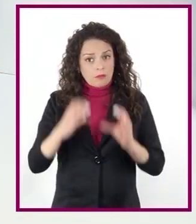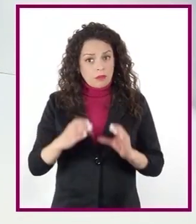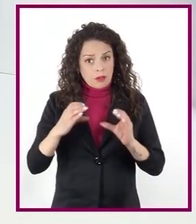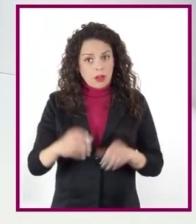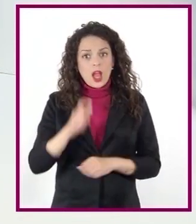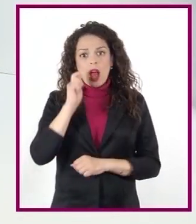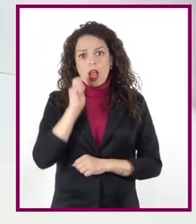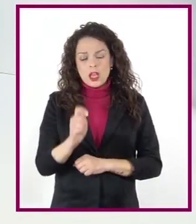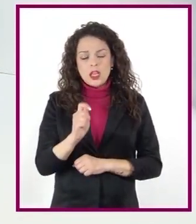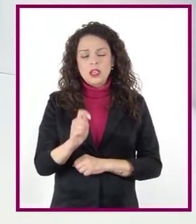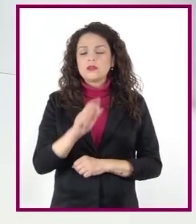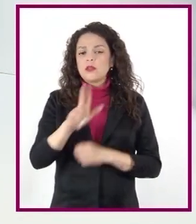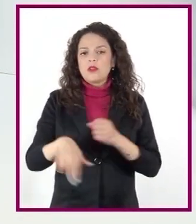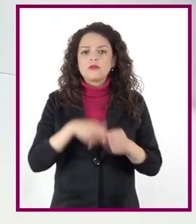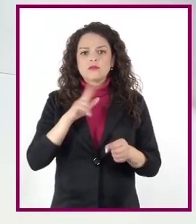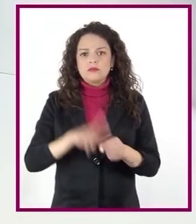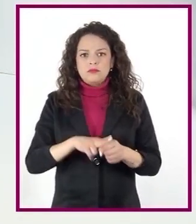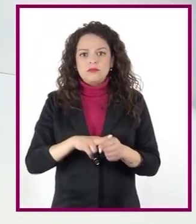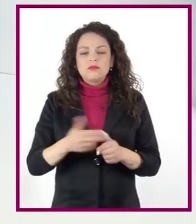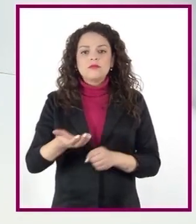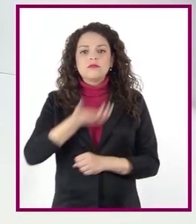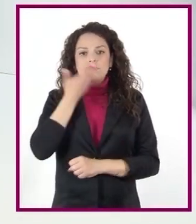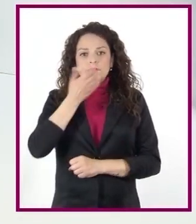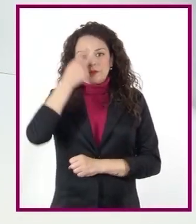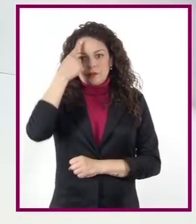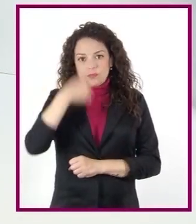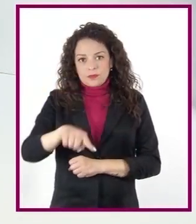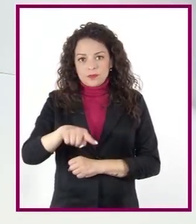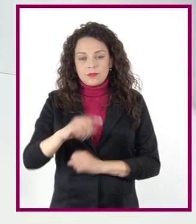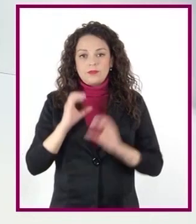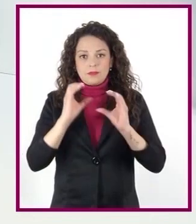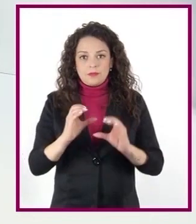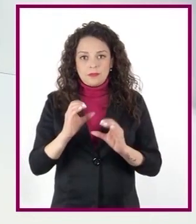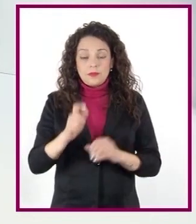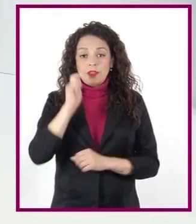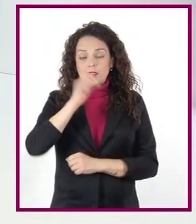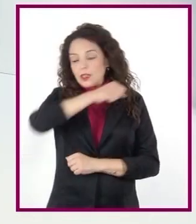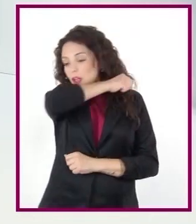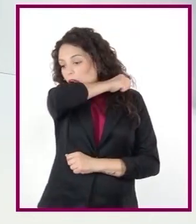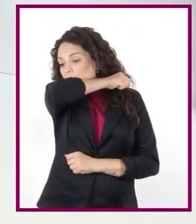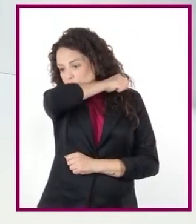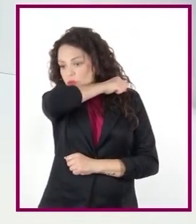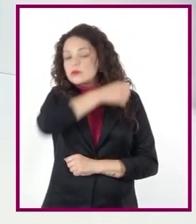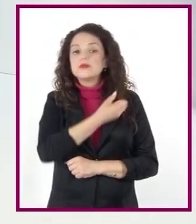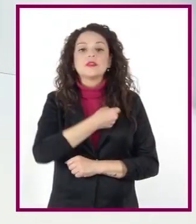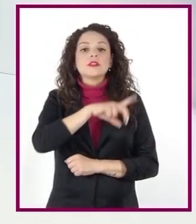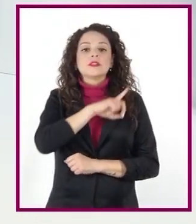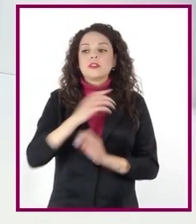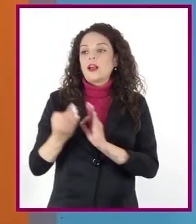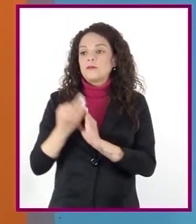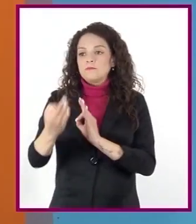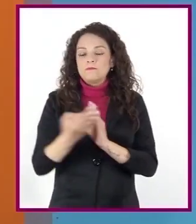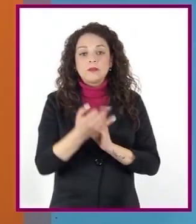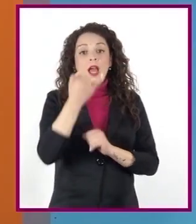de higiene como la sana distancia, el estornudo de etiqueta y el lavado frecuente de manos.